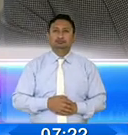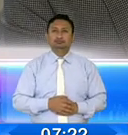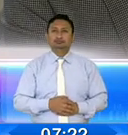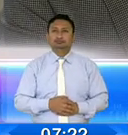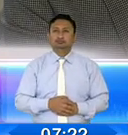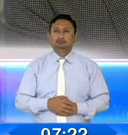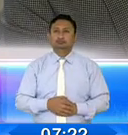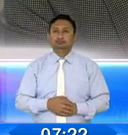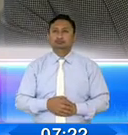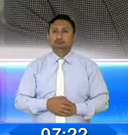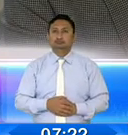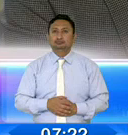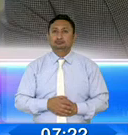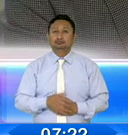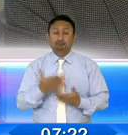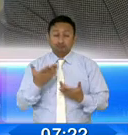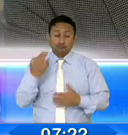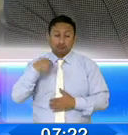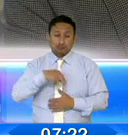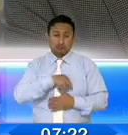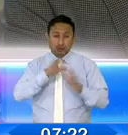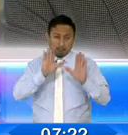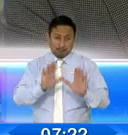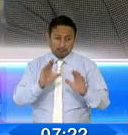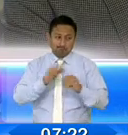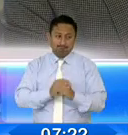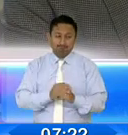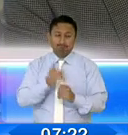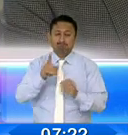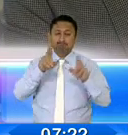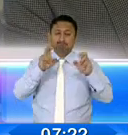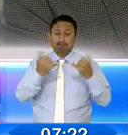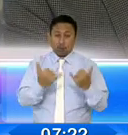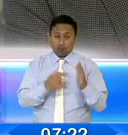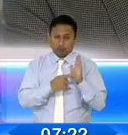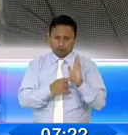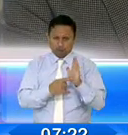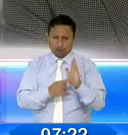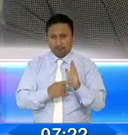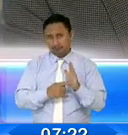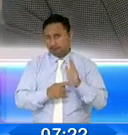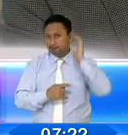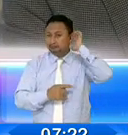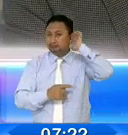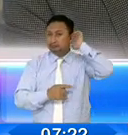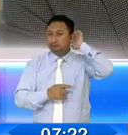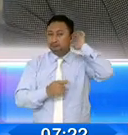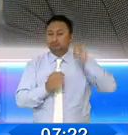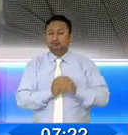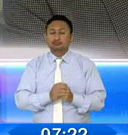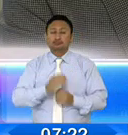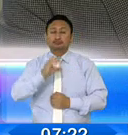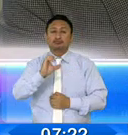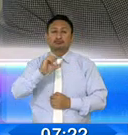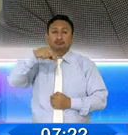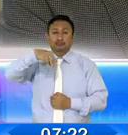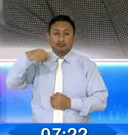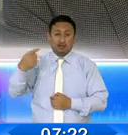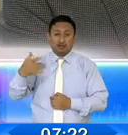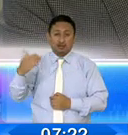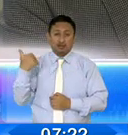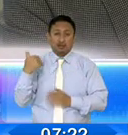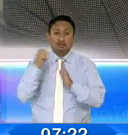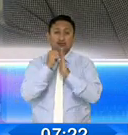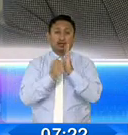Nosotros entendemos, vamos a poner en el plano real. El CNE tiene una agenda electoral. Correcto. Y ellos tienen